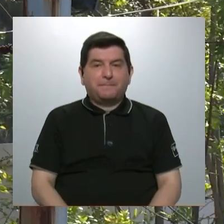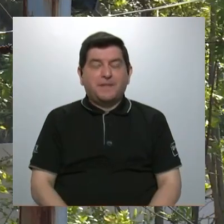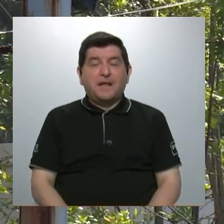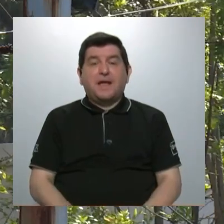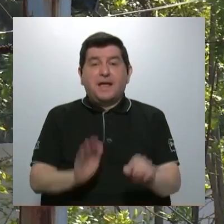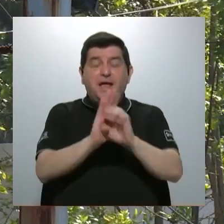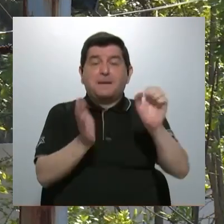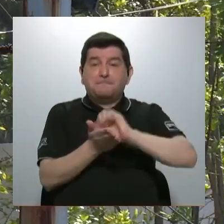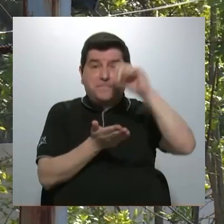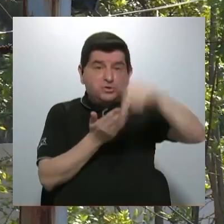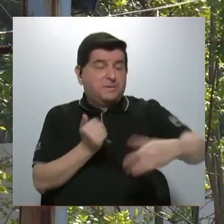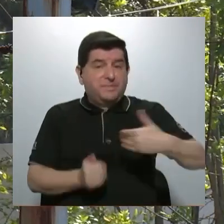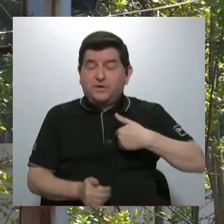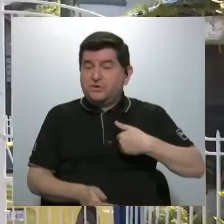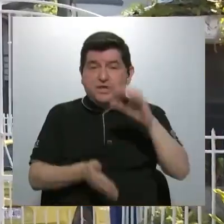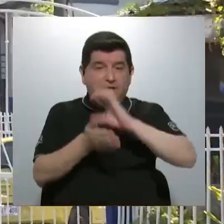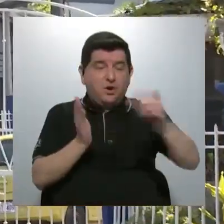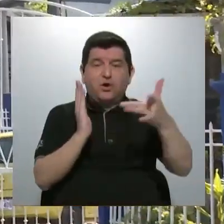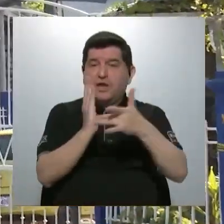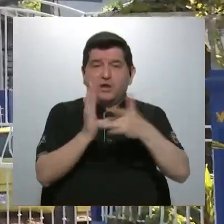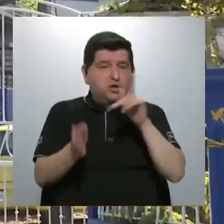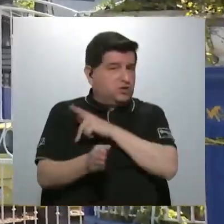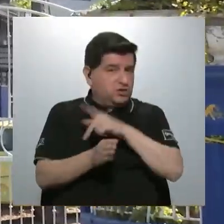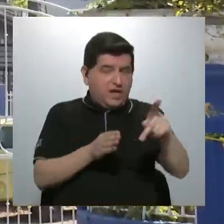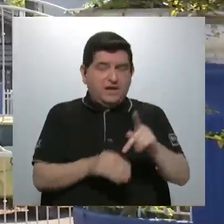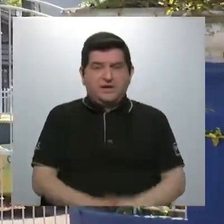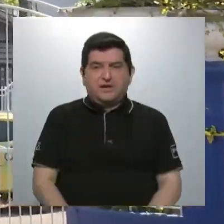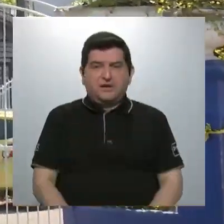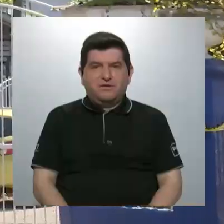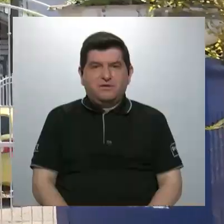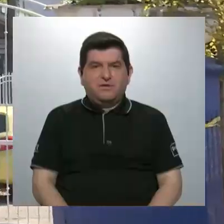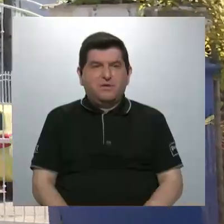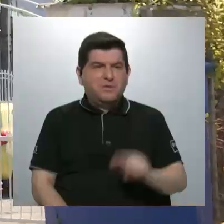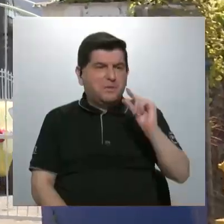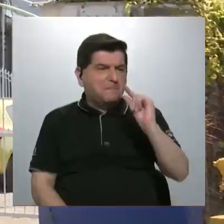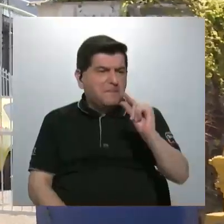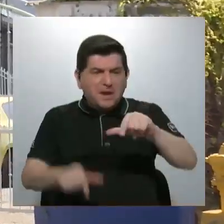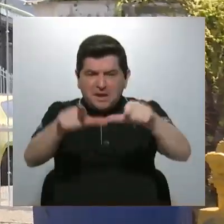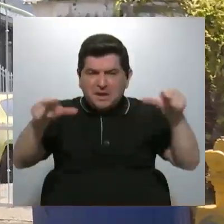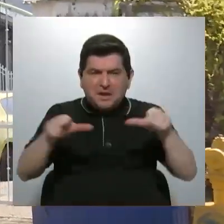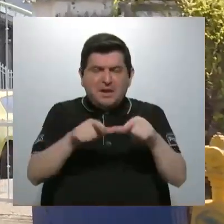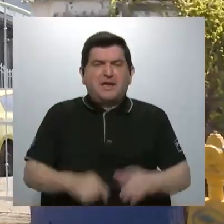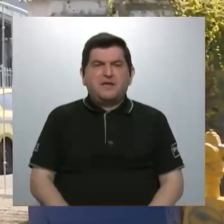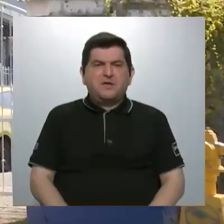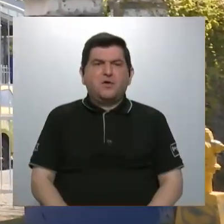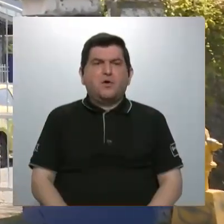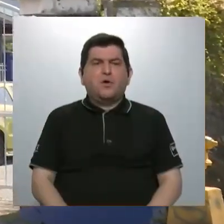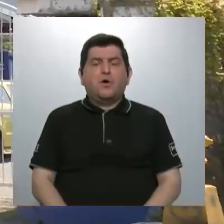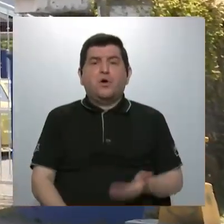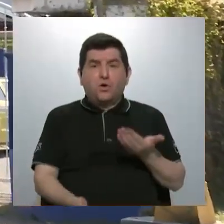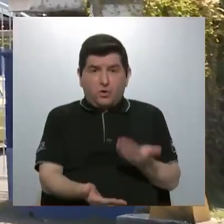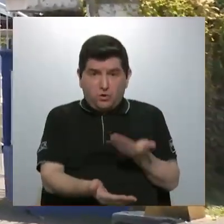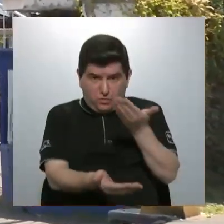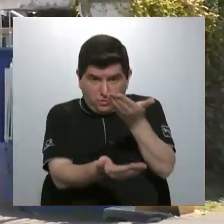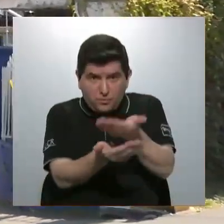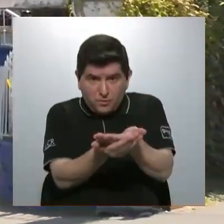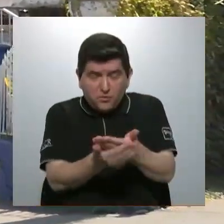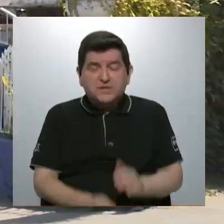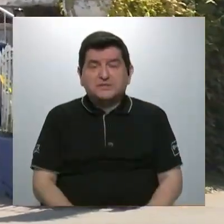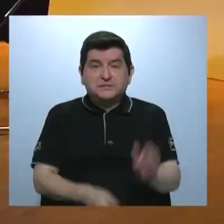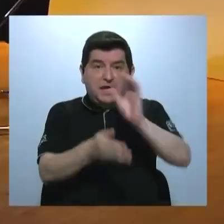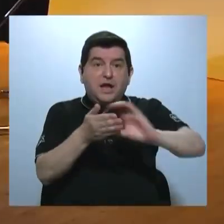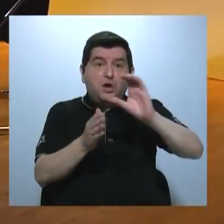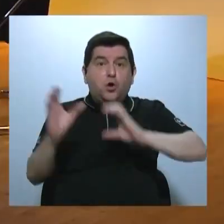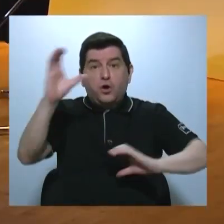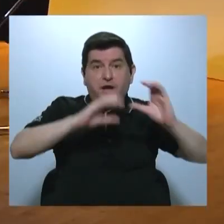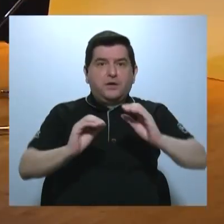Oca, por ejemplo, no tiene un colegio técnico profesional. Y no solo territorialmente es muy pequeño, sino que la gama de oferta educativa que hay acá, incluyendo el colegio científico, es mucho más